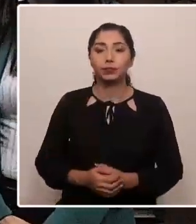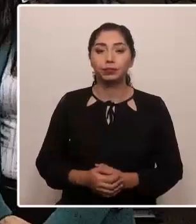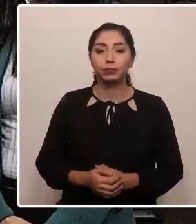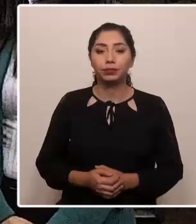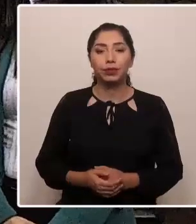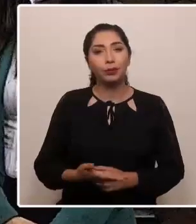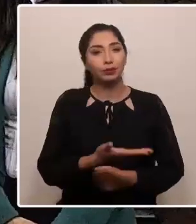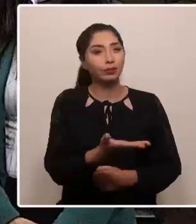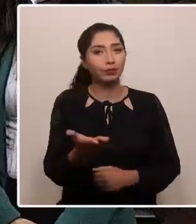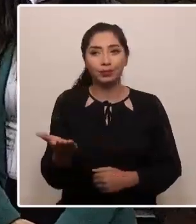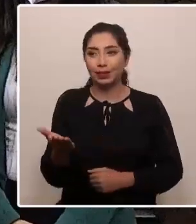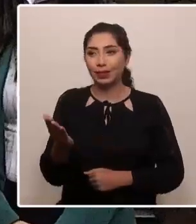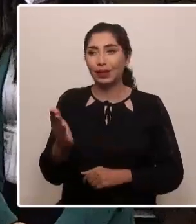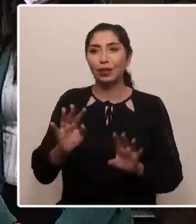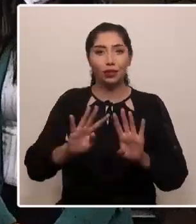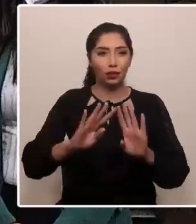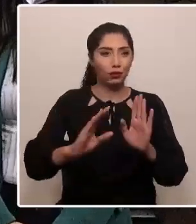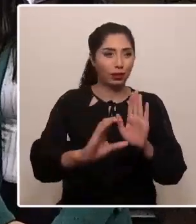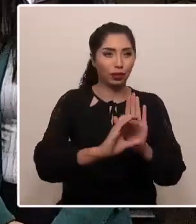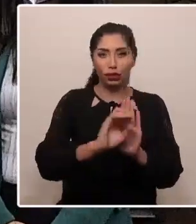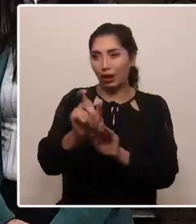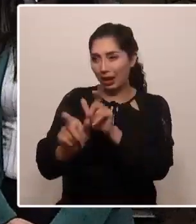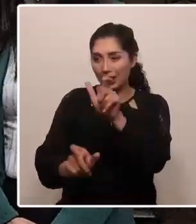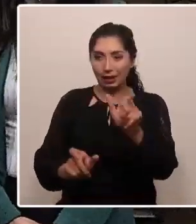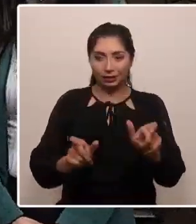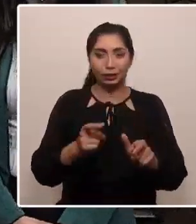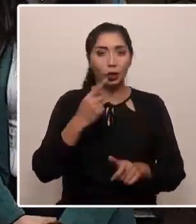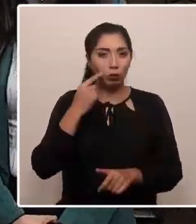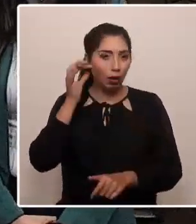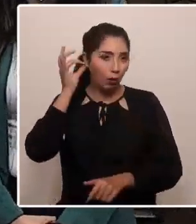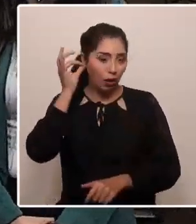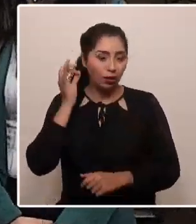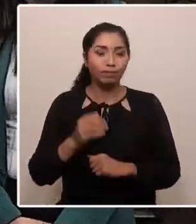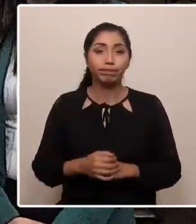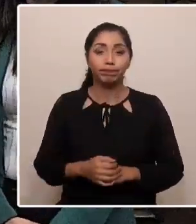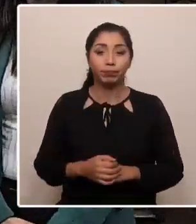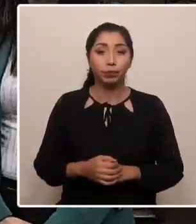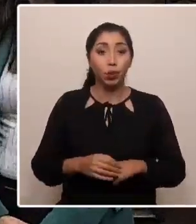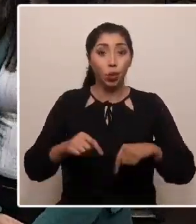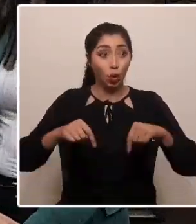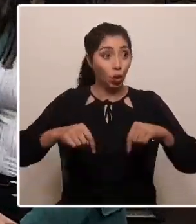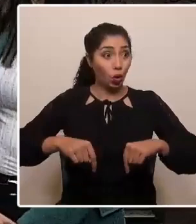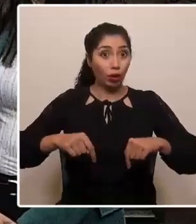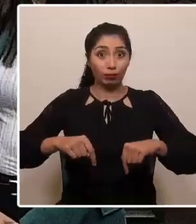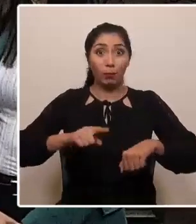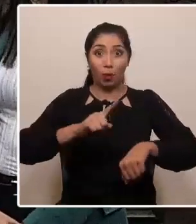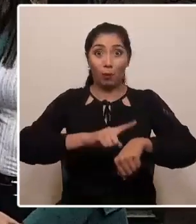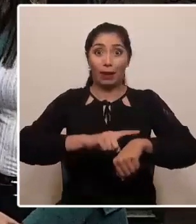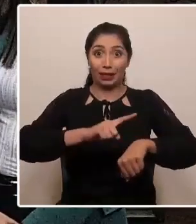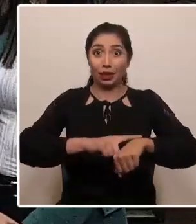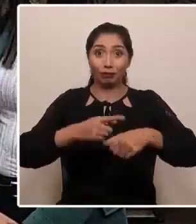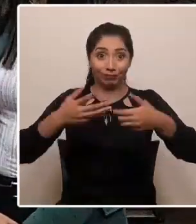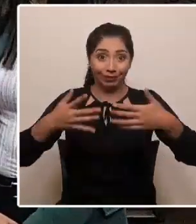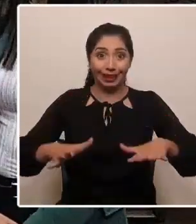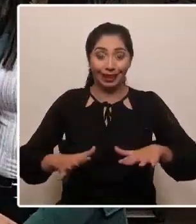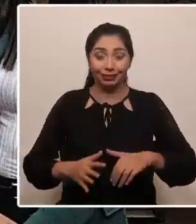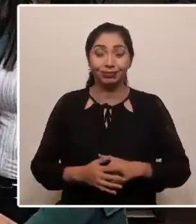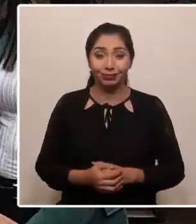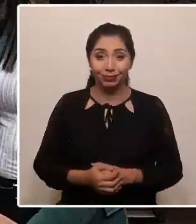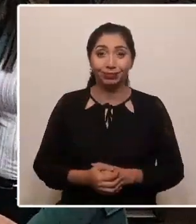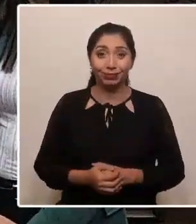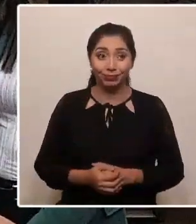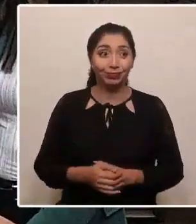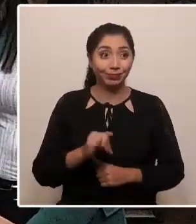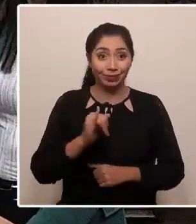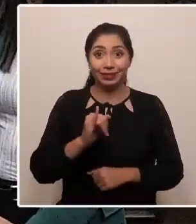estimados y estimadas convencionales. Llegó el tan anhelado momento. Llegó el momento